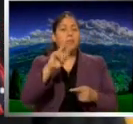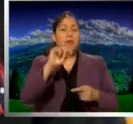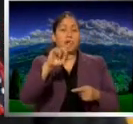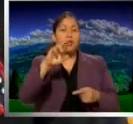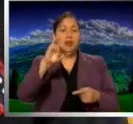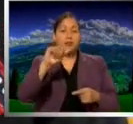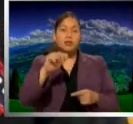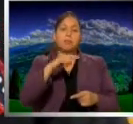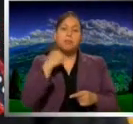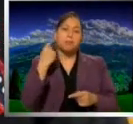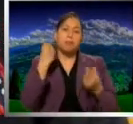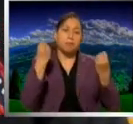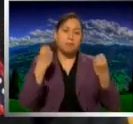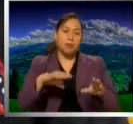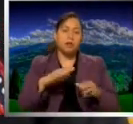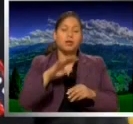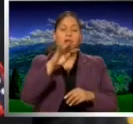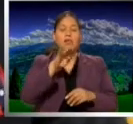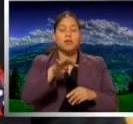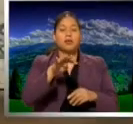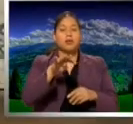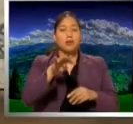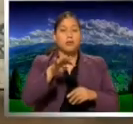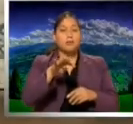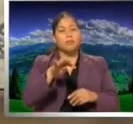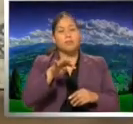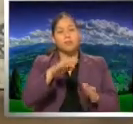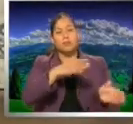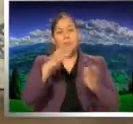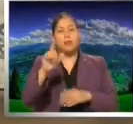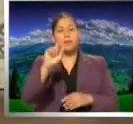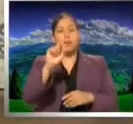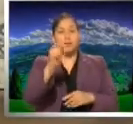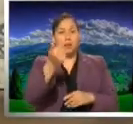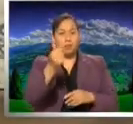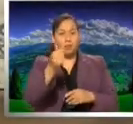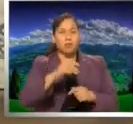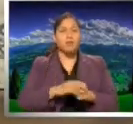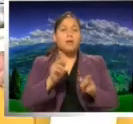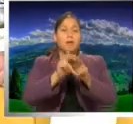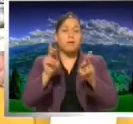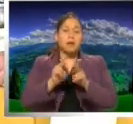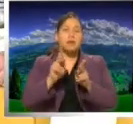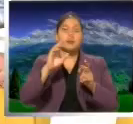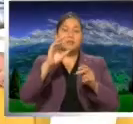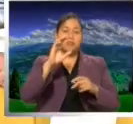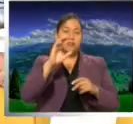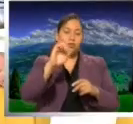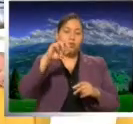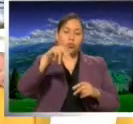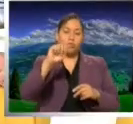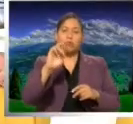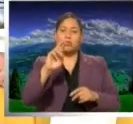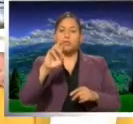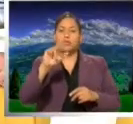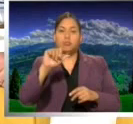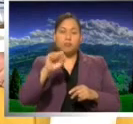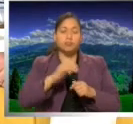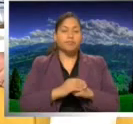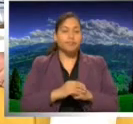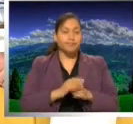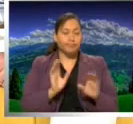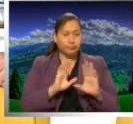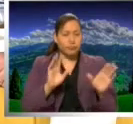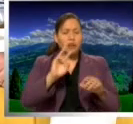quien terminó perdiendo en ese 19 y posteriormente 20 de agosto la plaza de Contreras. Y bueno,